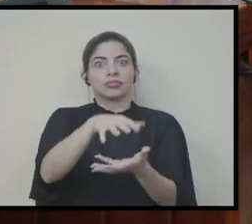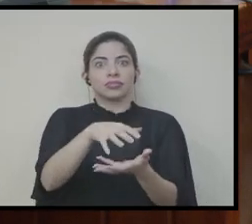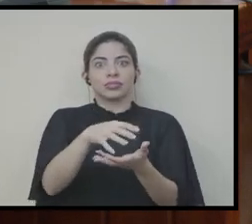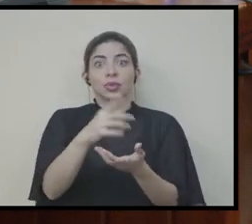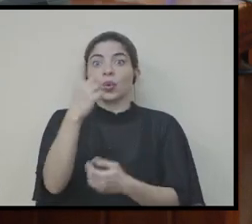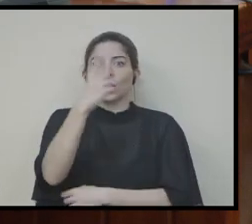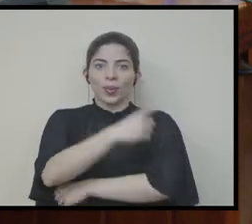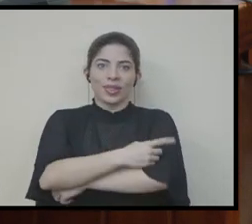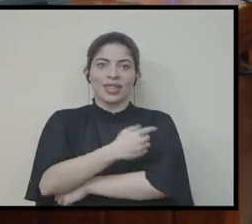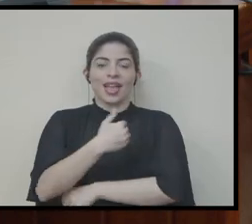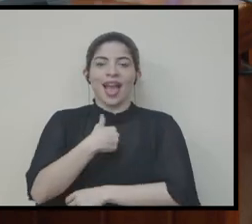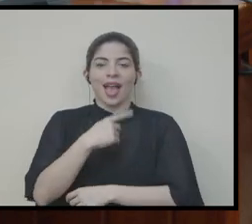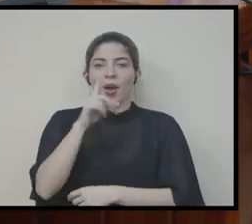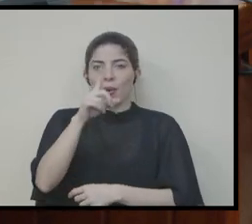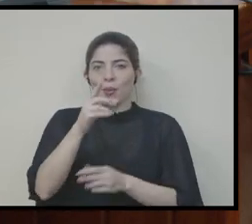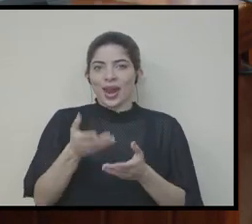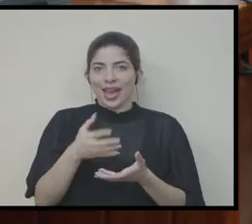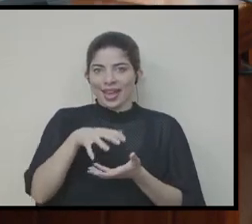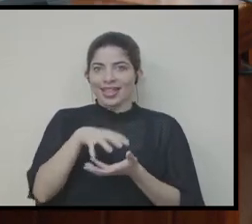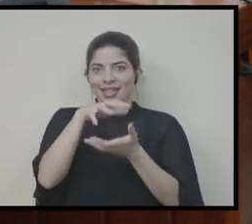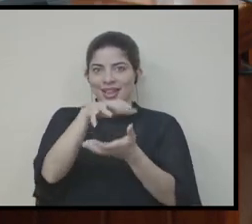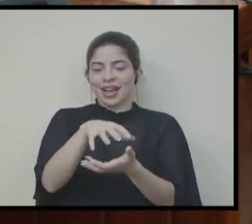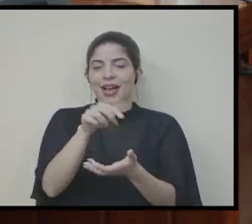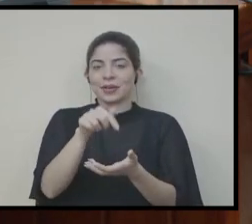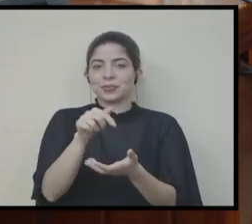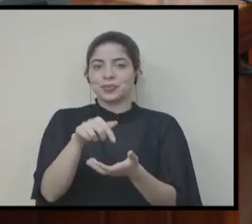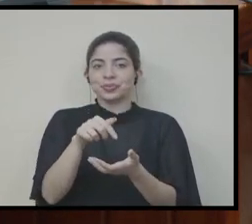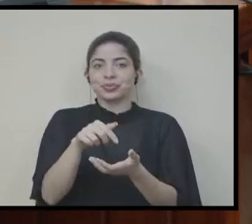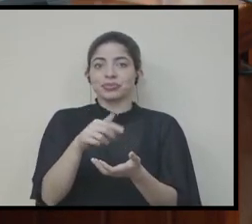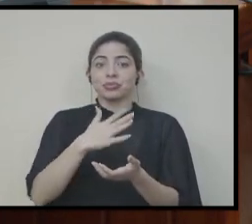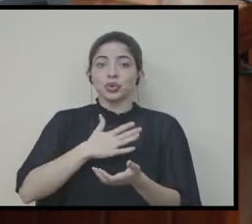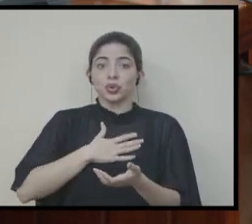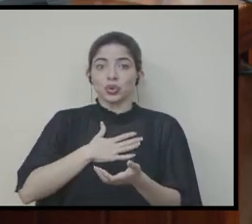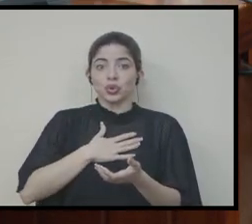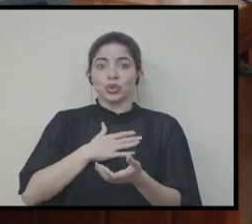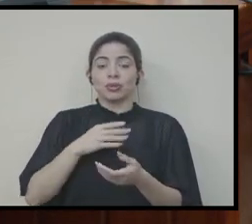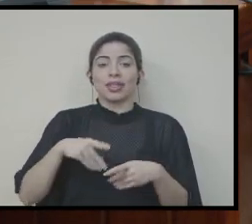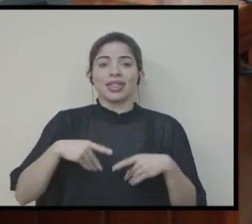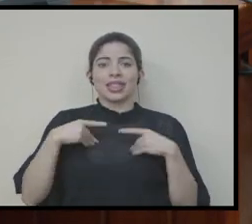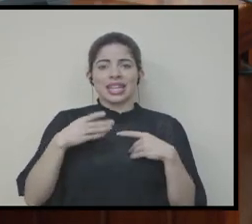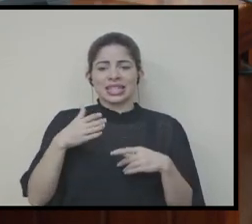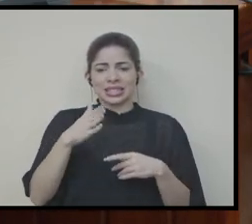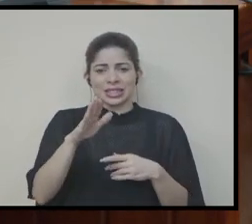día, teníamos una entrega y, ¿verdad? Yo ponía la dirección